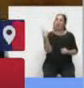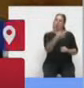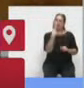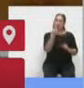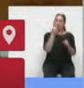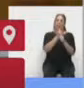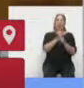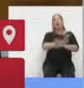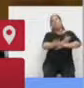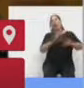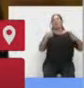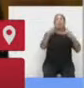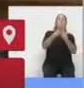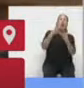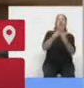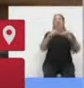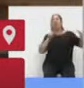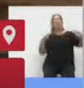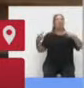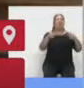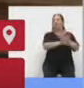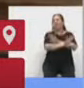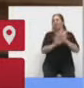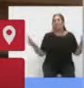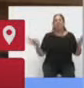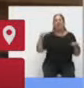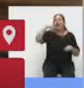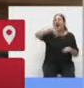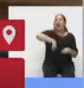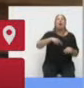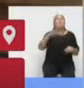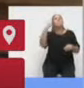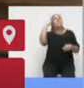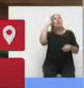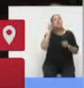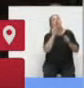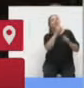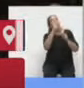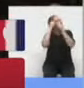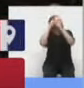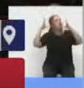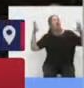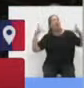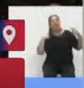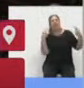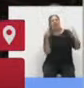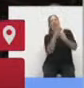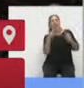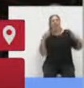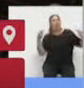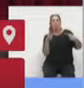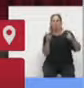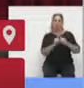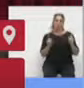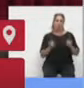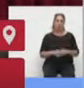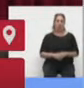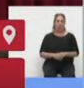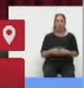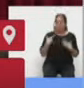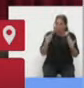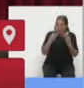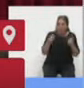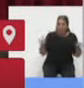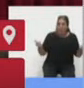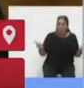La lógica de esto es, miren, lo aumentamos un montón, van a subir los precios, van a